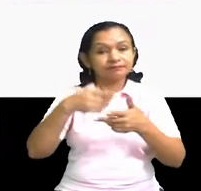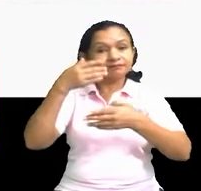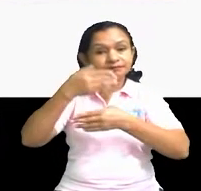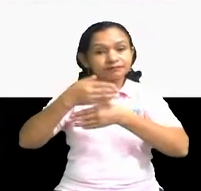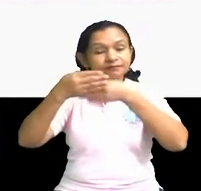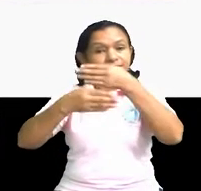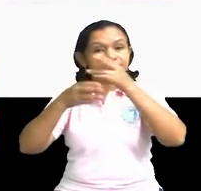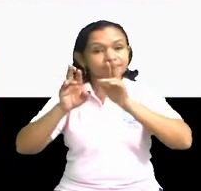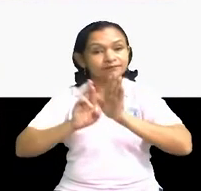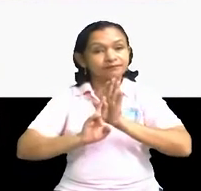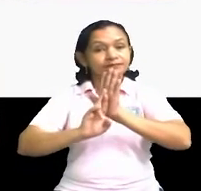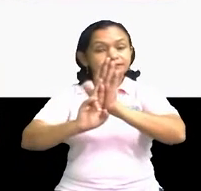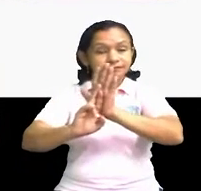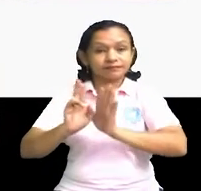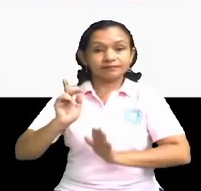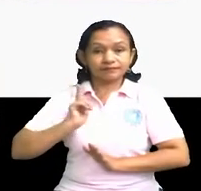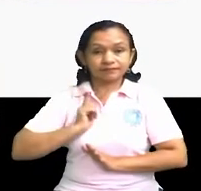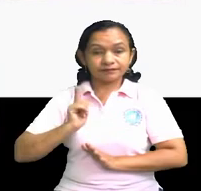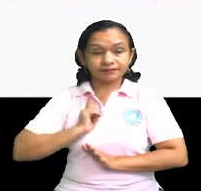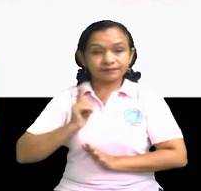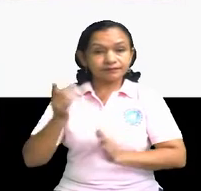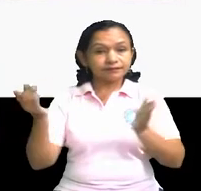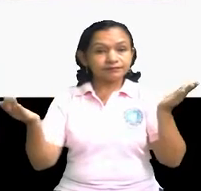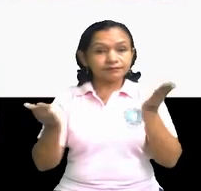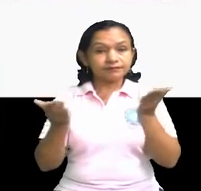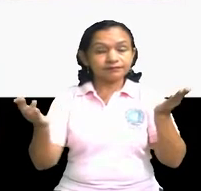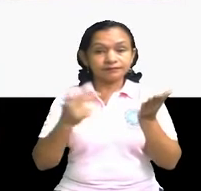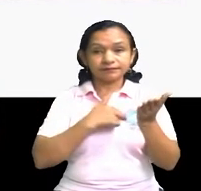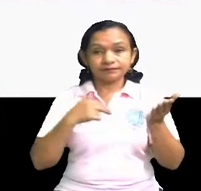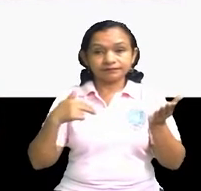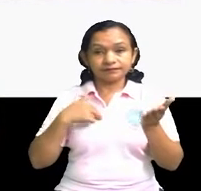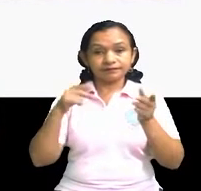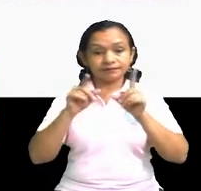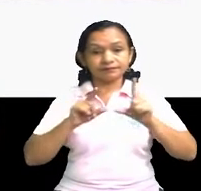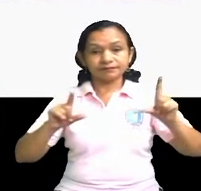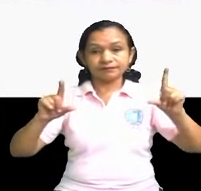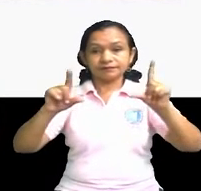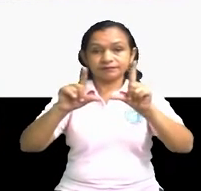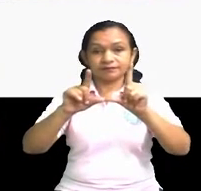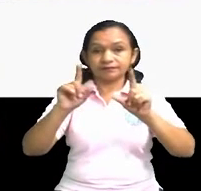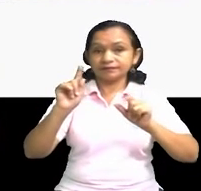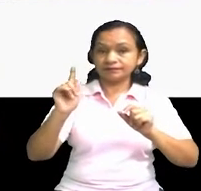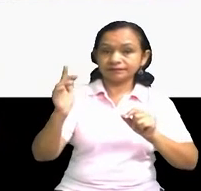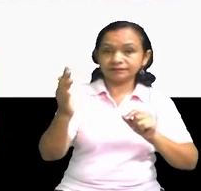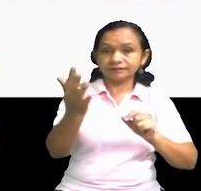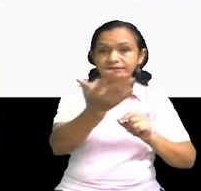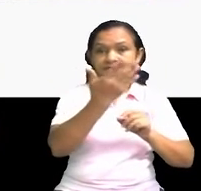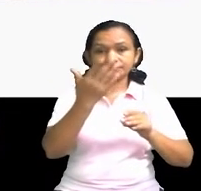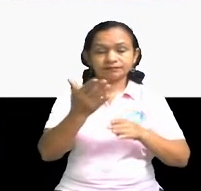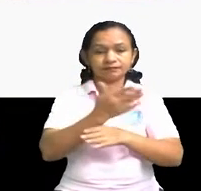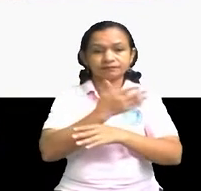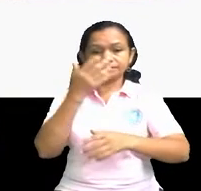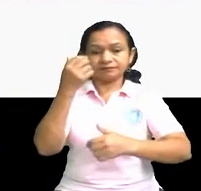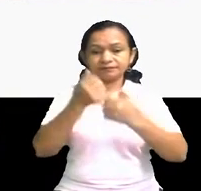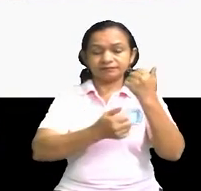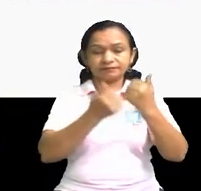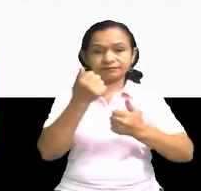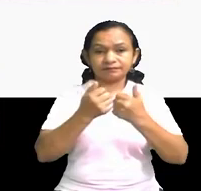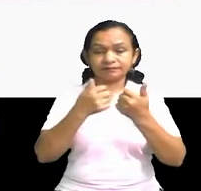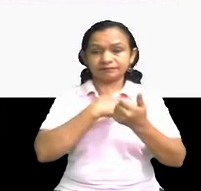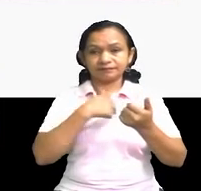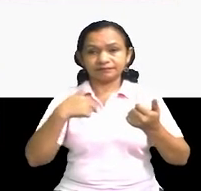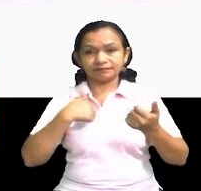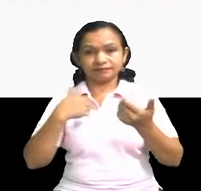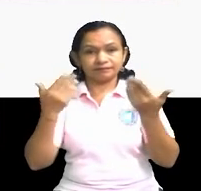los resultados, ahí los tenemos, cómo están nuestros penales, con todo y aquellos ejes de ataque que han